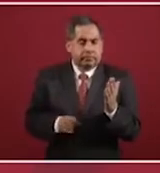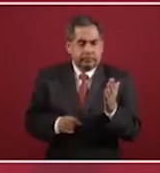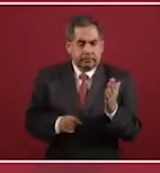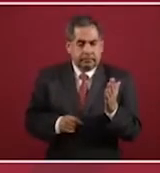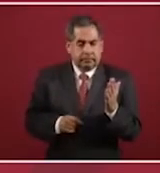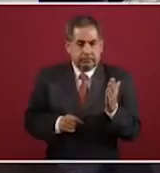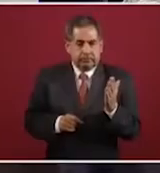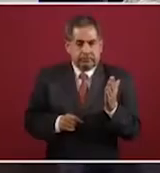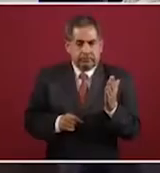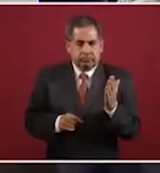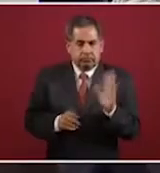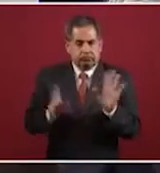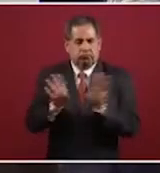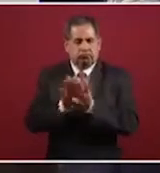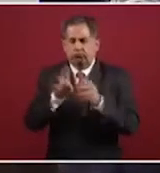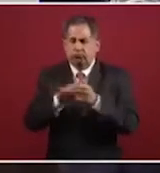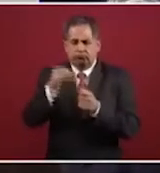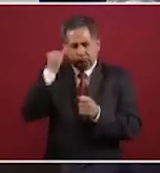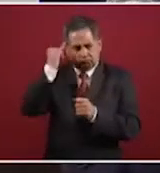es ortodoxo